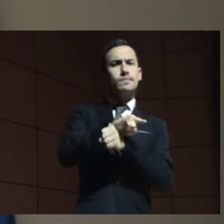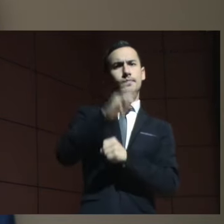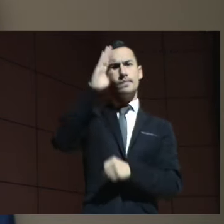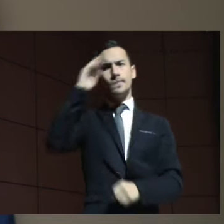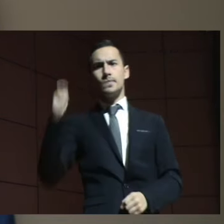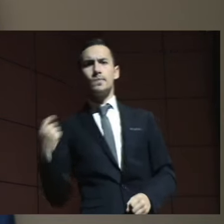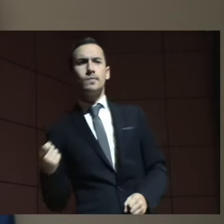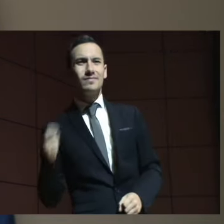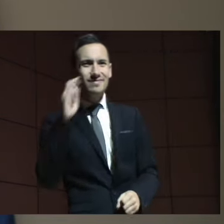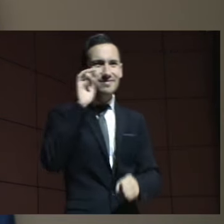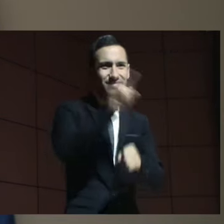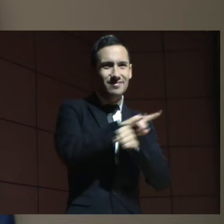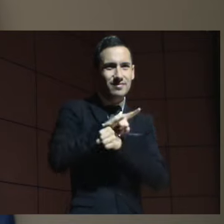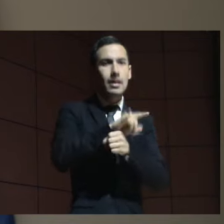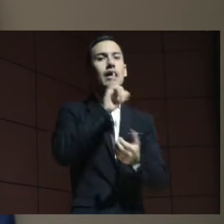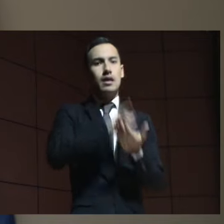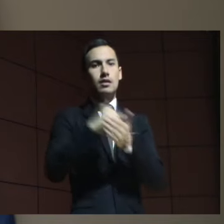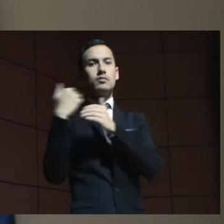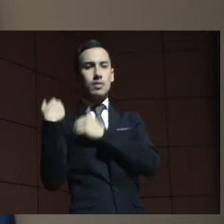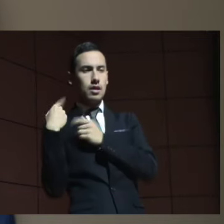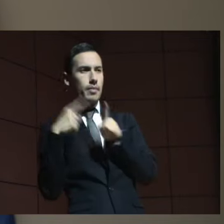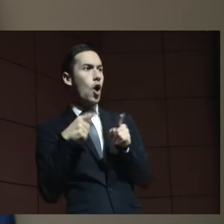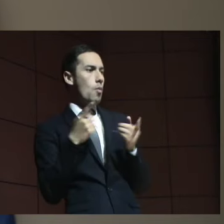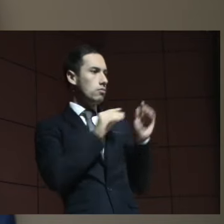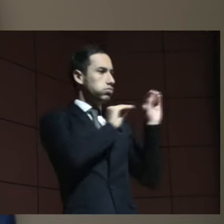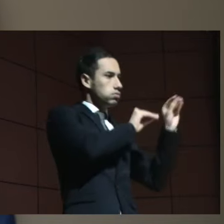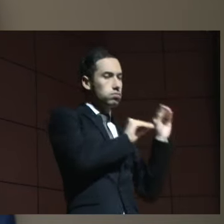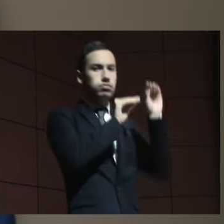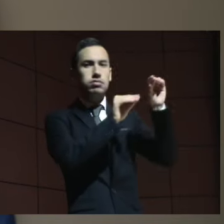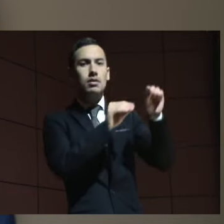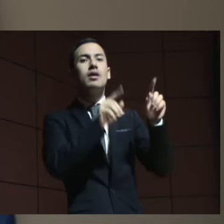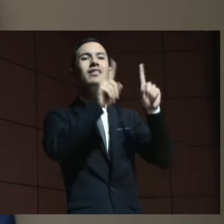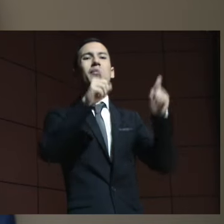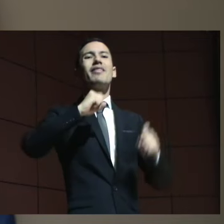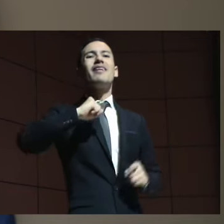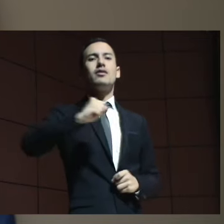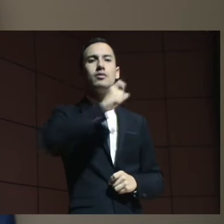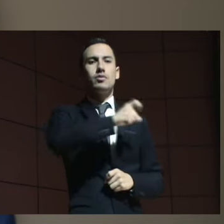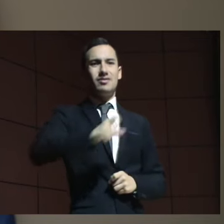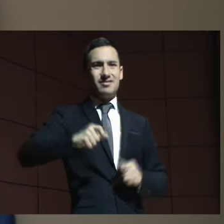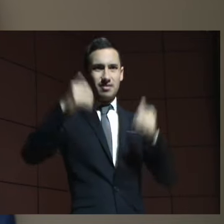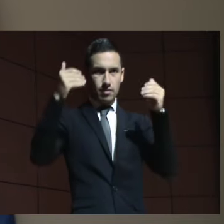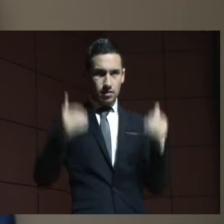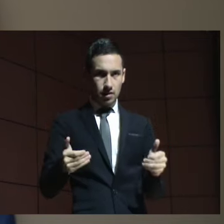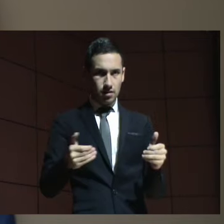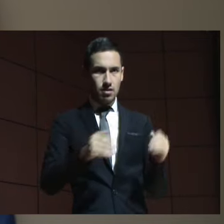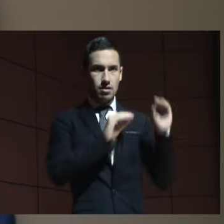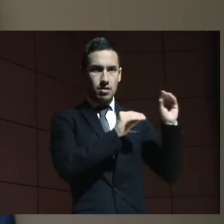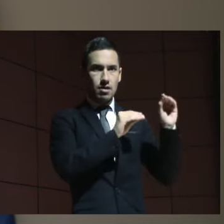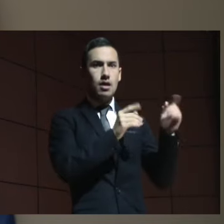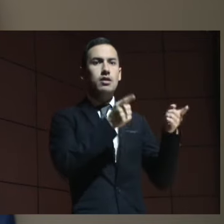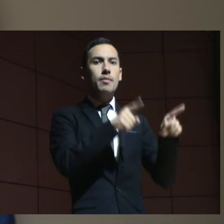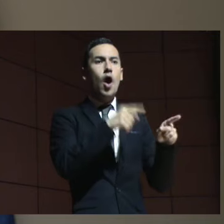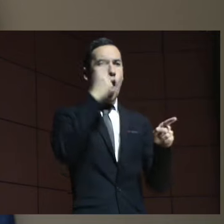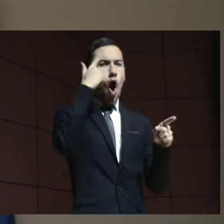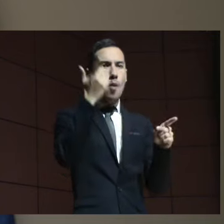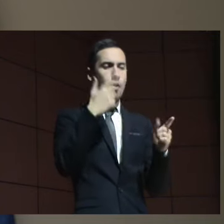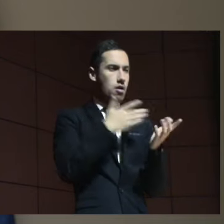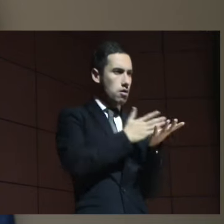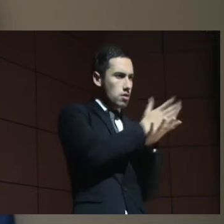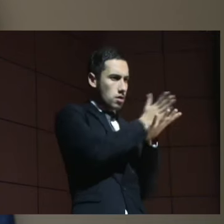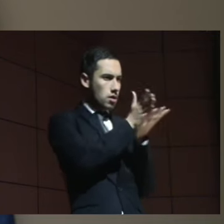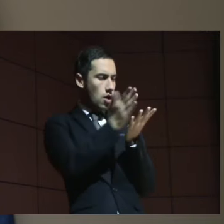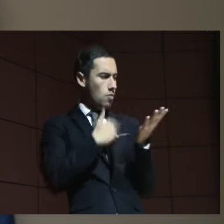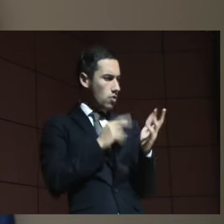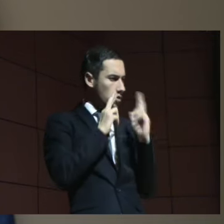guardia penitenciaria, de suerte que se tenga absoluta certeza acerca de los derechos de las personas con discapacidad